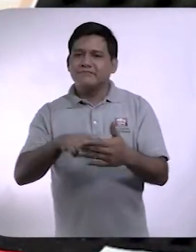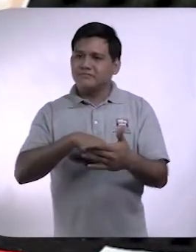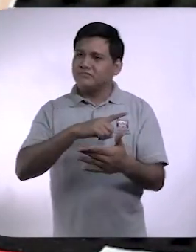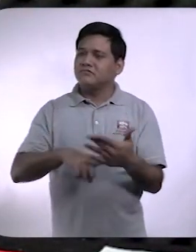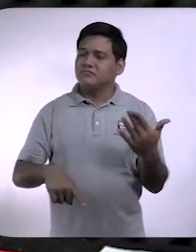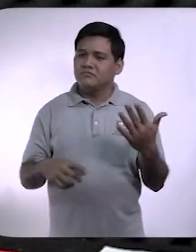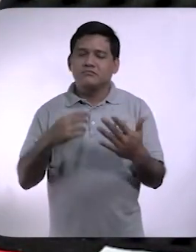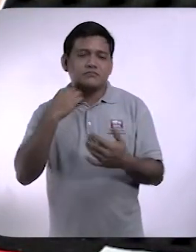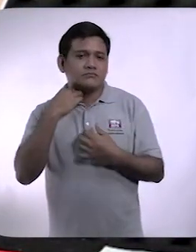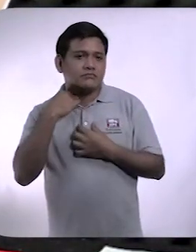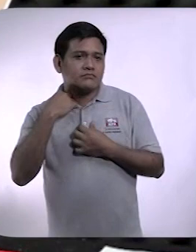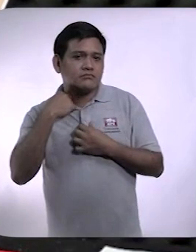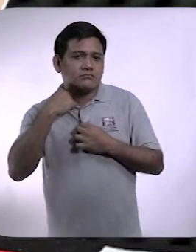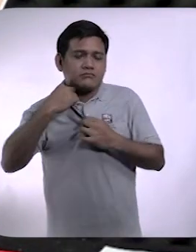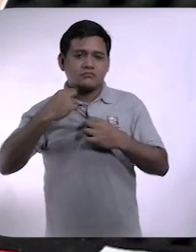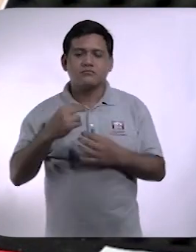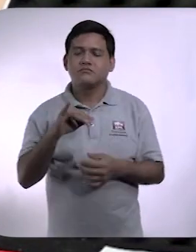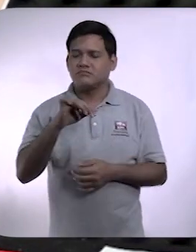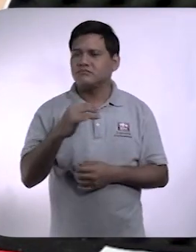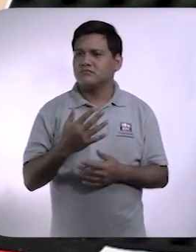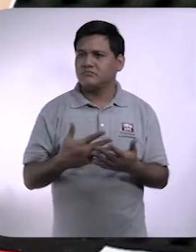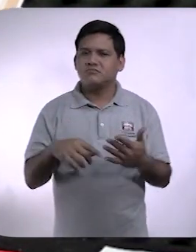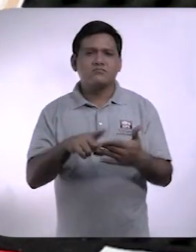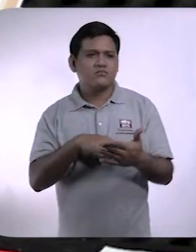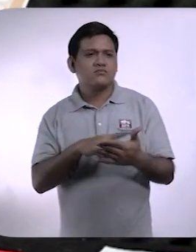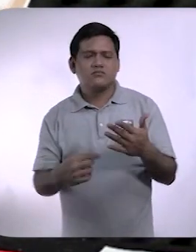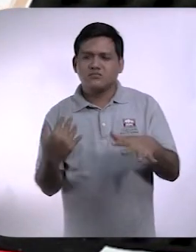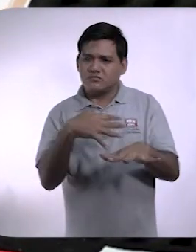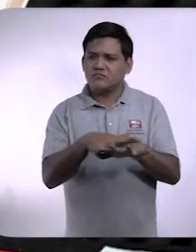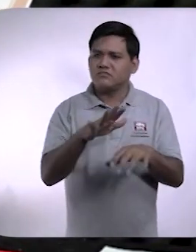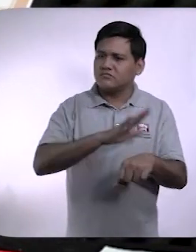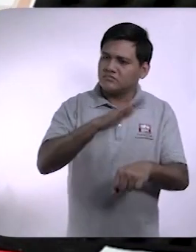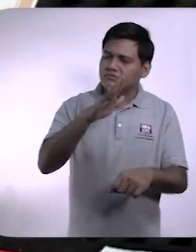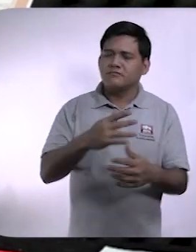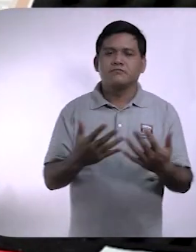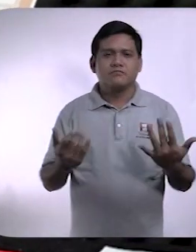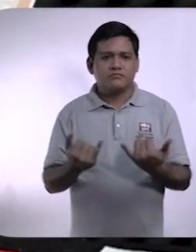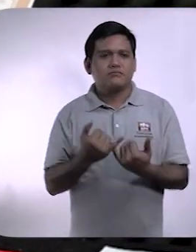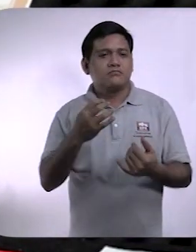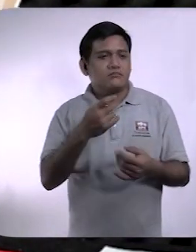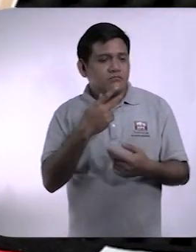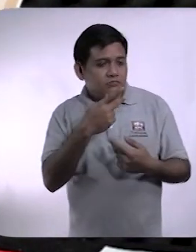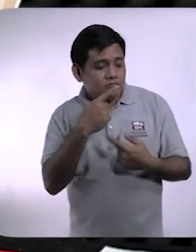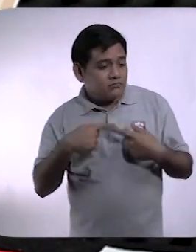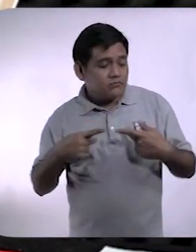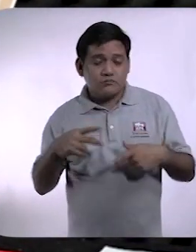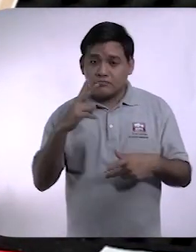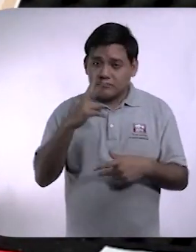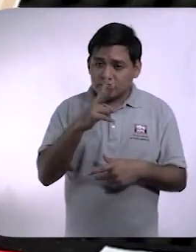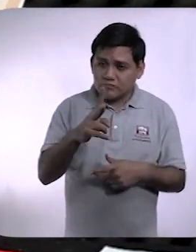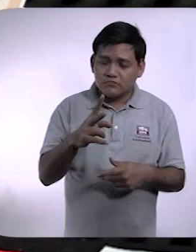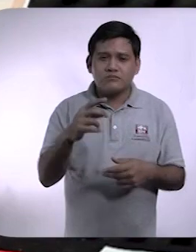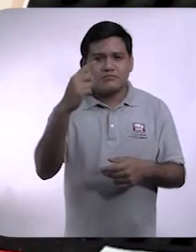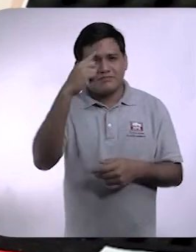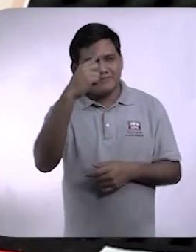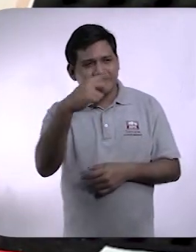él se le da ese voto extra. Por eso a veces recomiendan las personas, es más